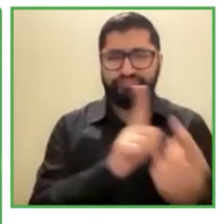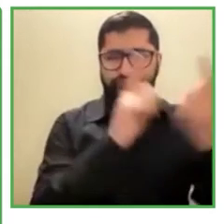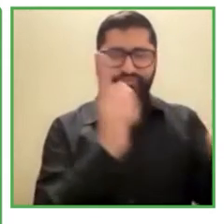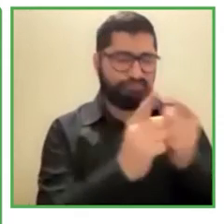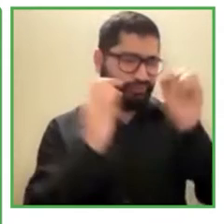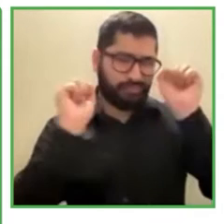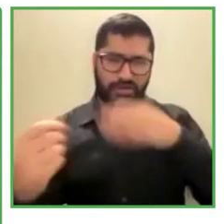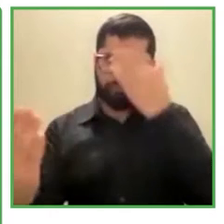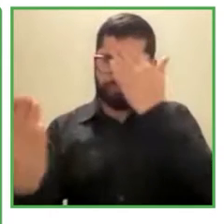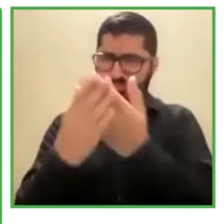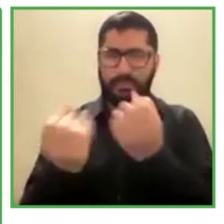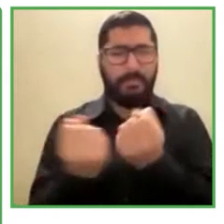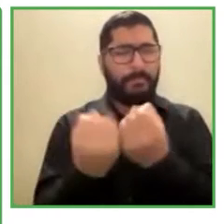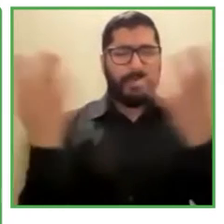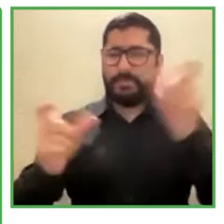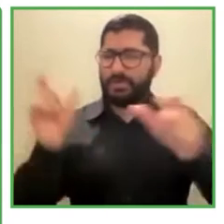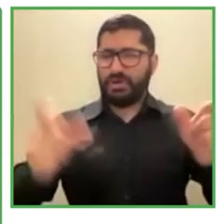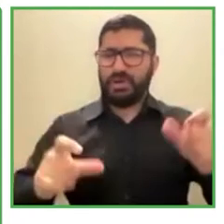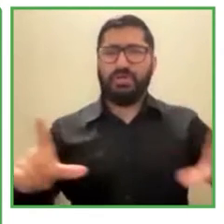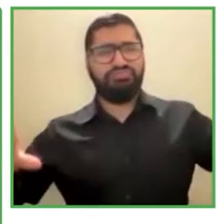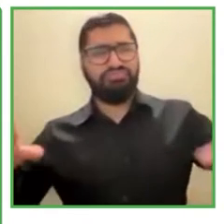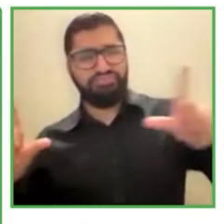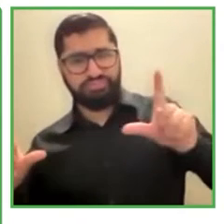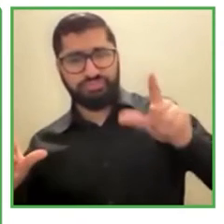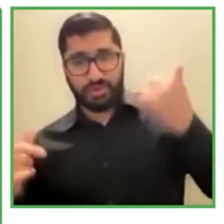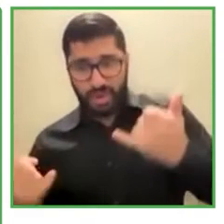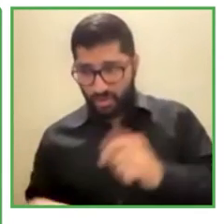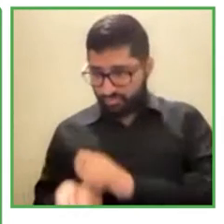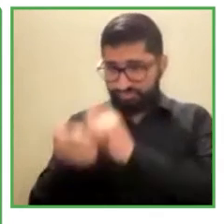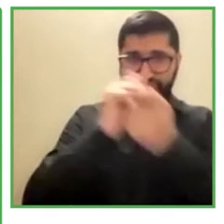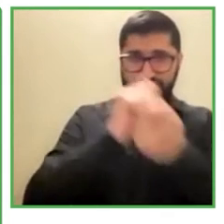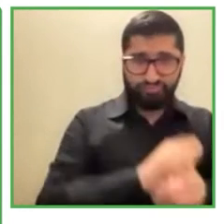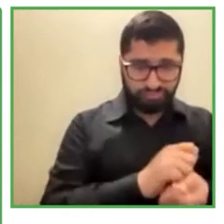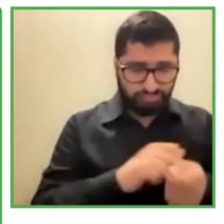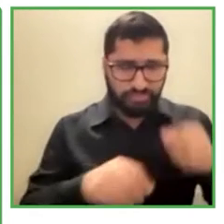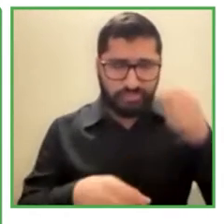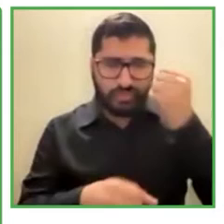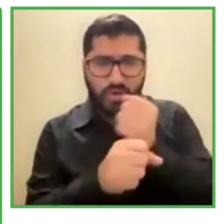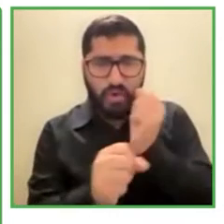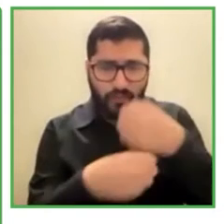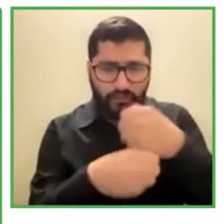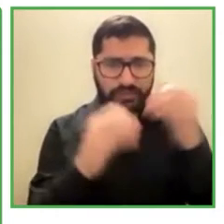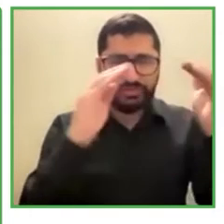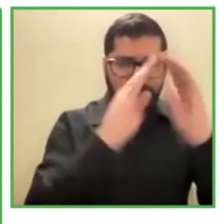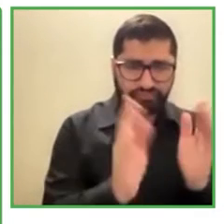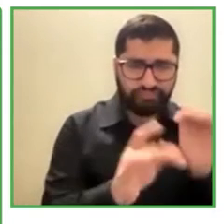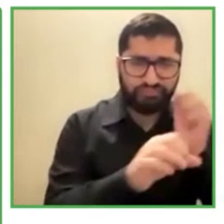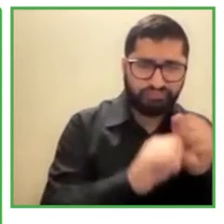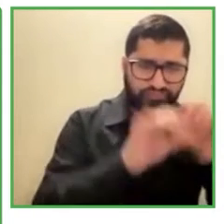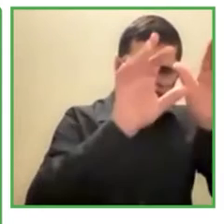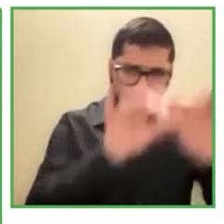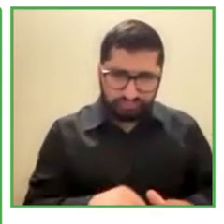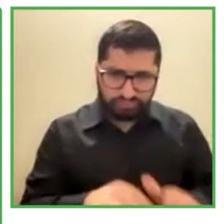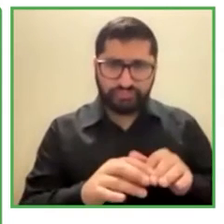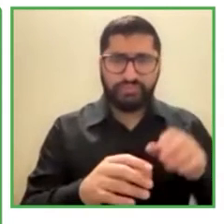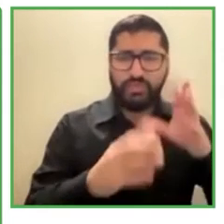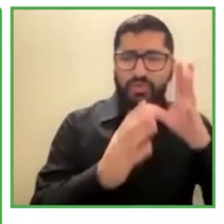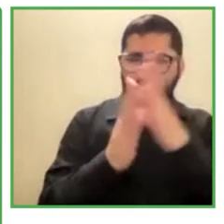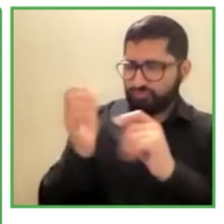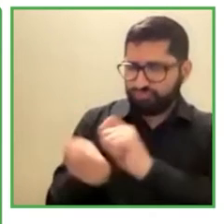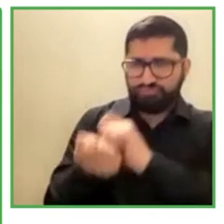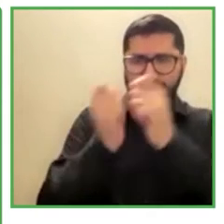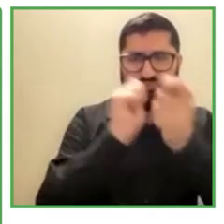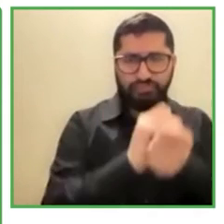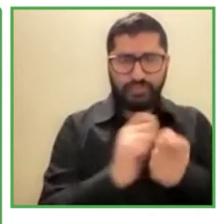que transformar la actividad en una actividad en línea. Por lo tanto, cambiamos completamente nuestro modelo de negocios, y ahora lo que hacemos es que